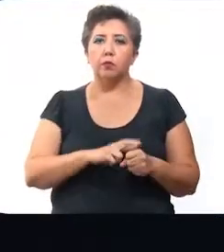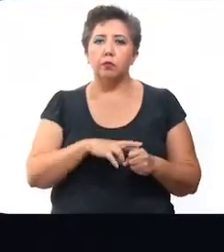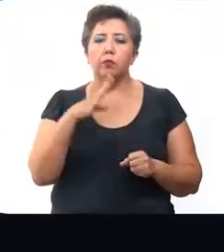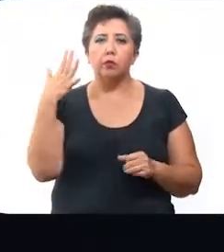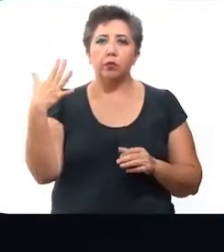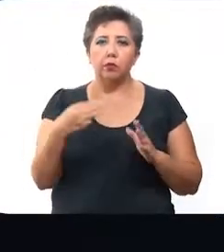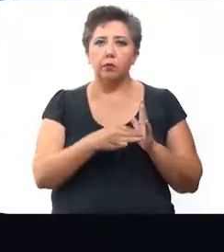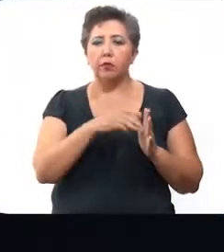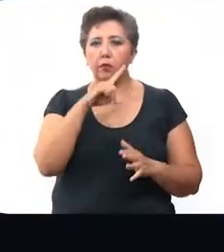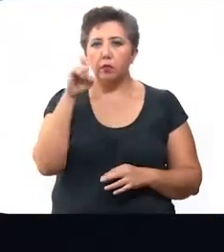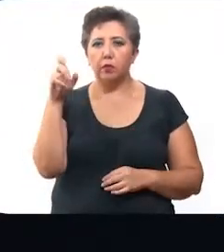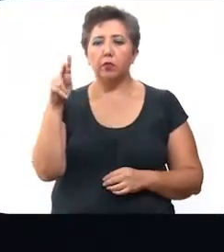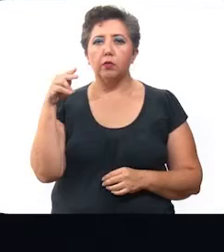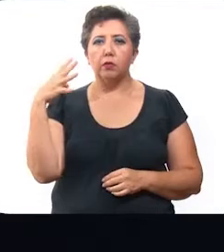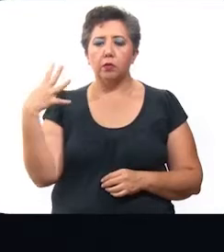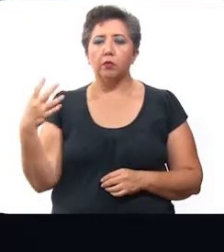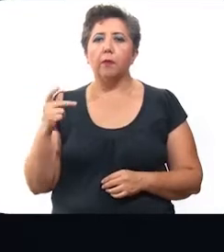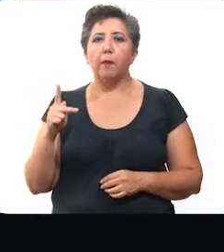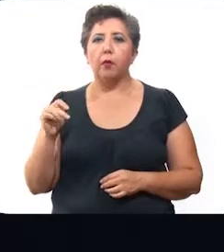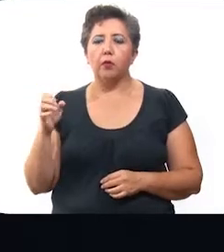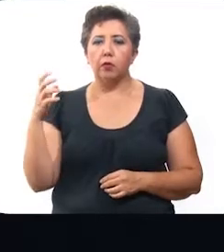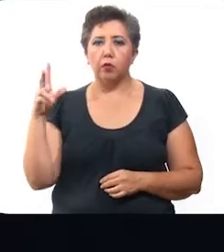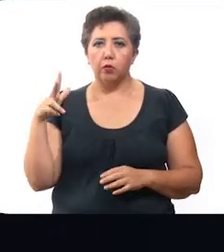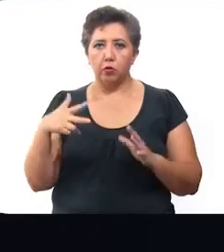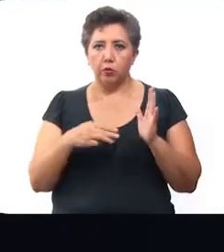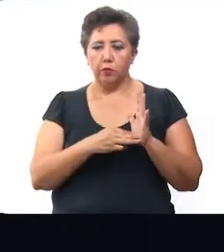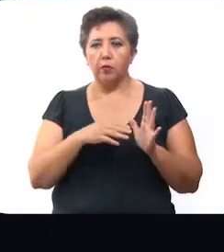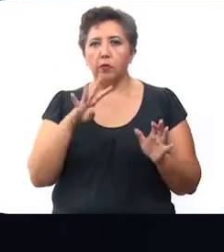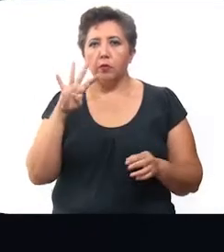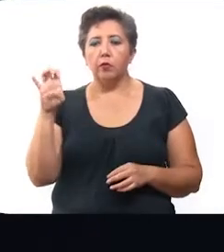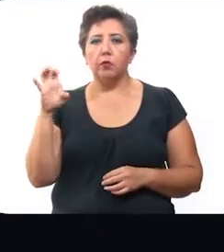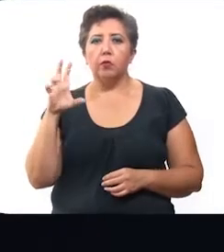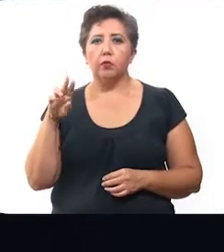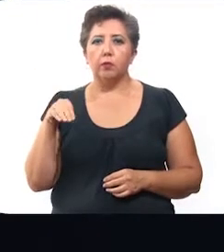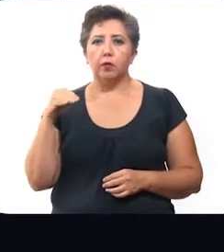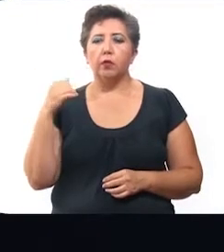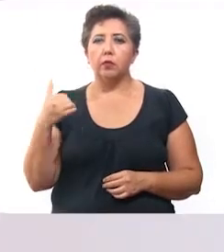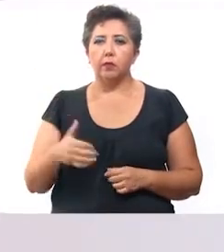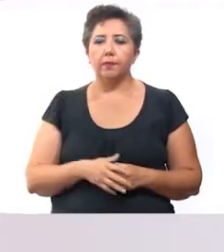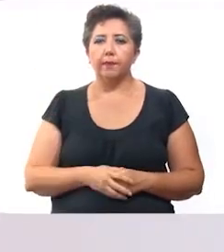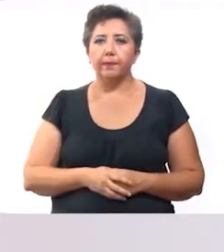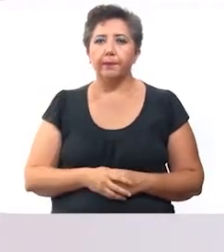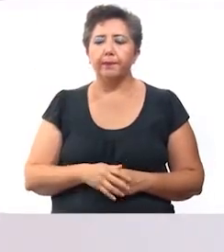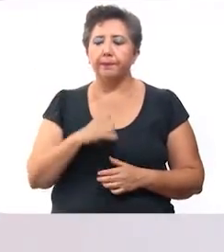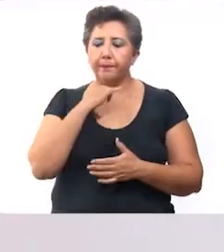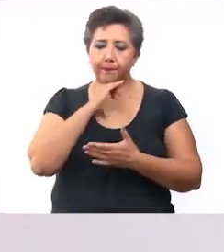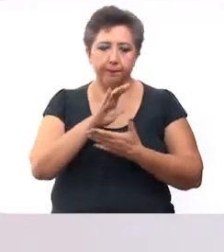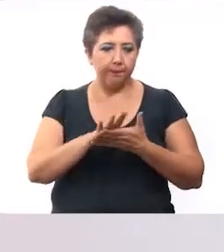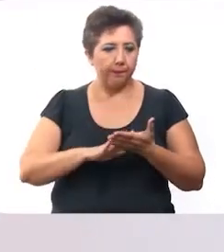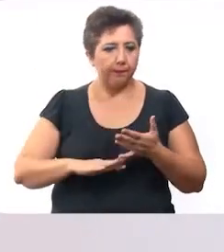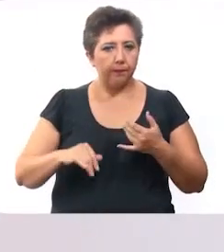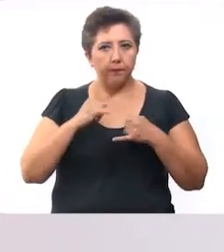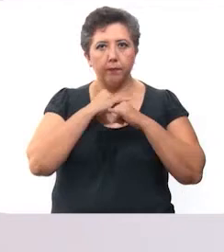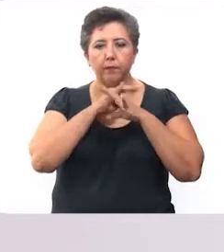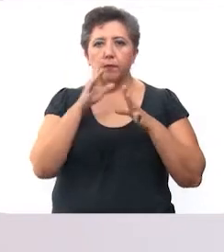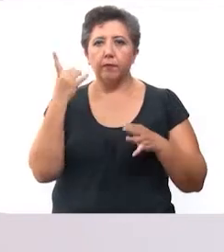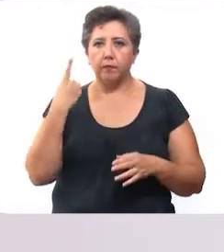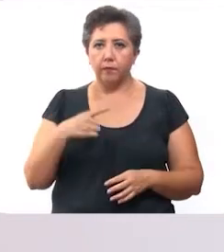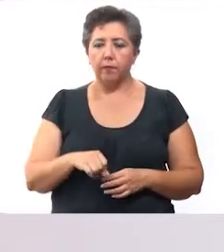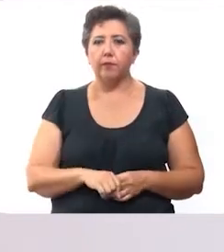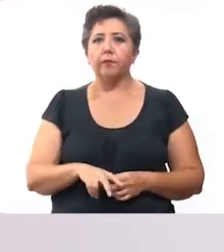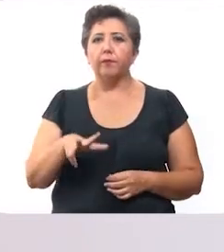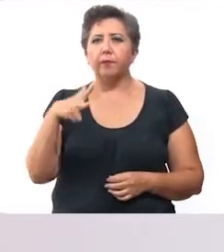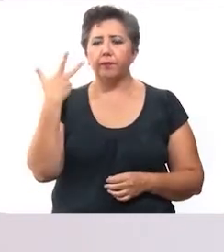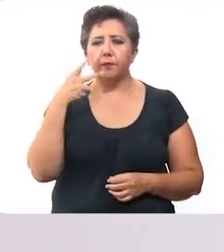sur 5.184 y en la zona poniente 8.496. Lamentablemente en este parte médico informamos